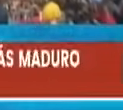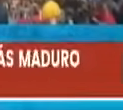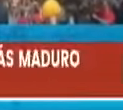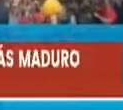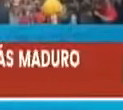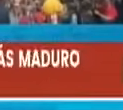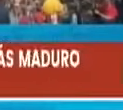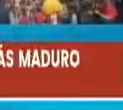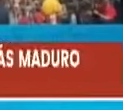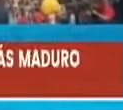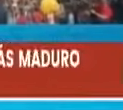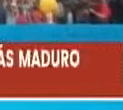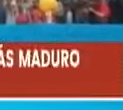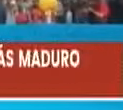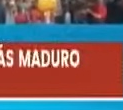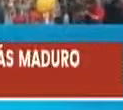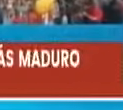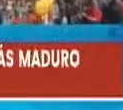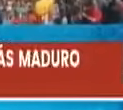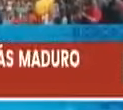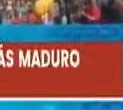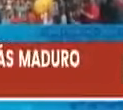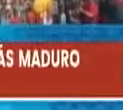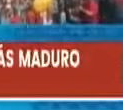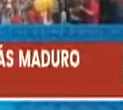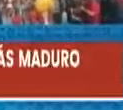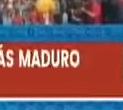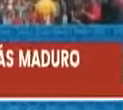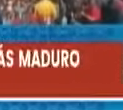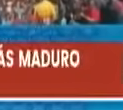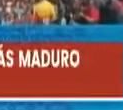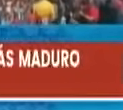La fuerza de Dios es infinita.